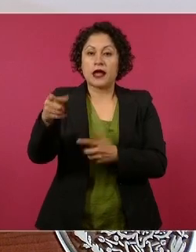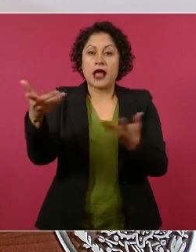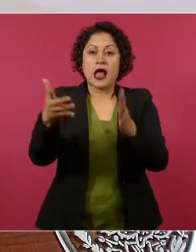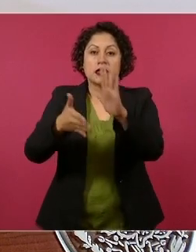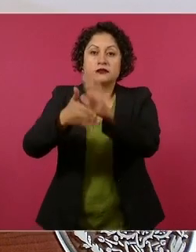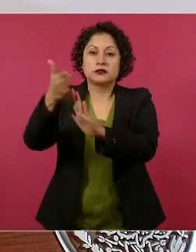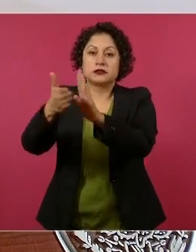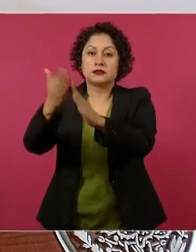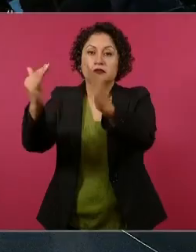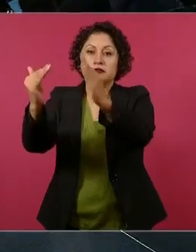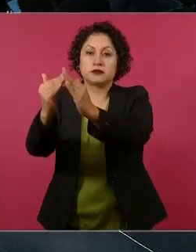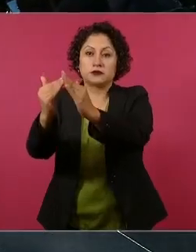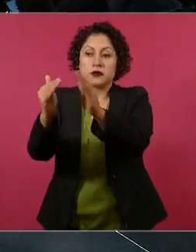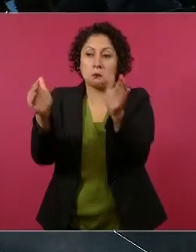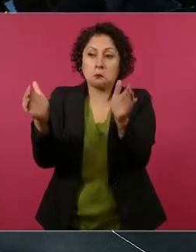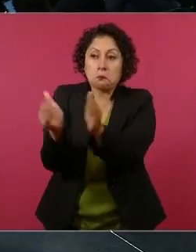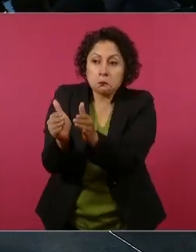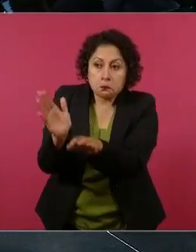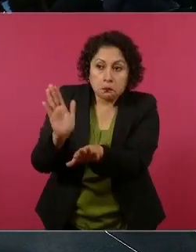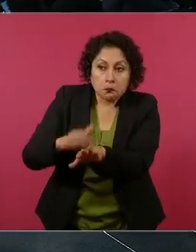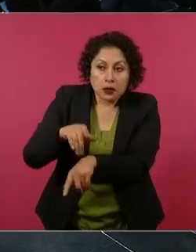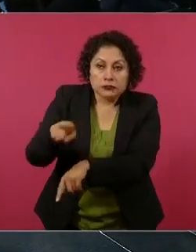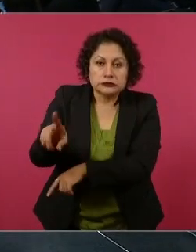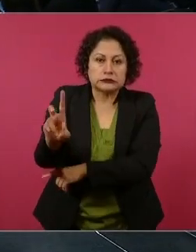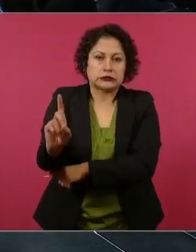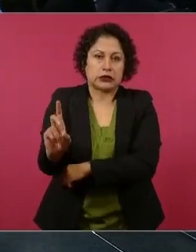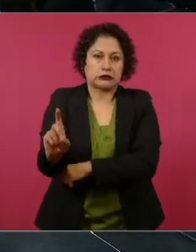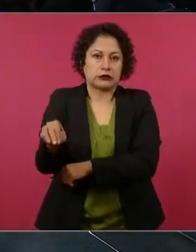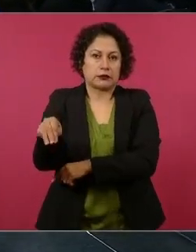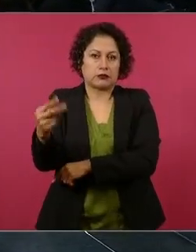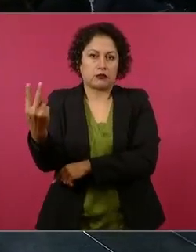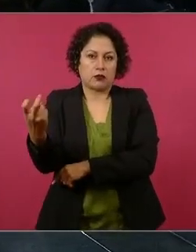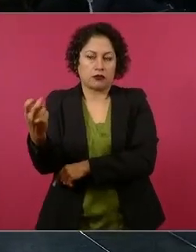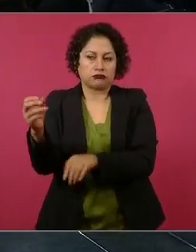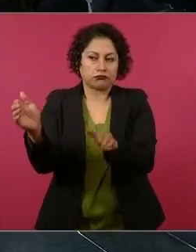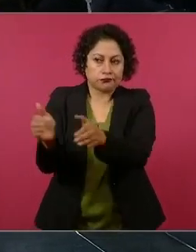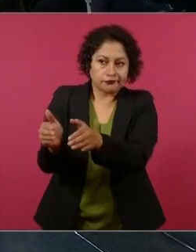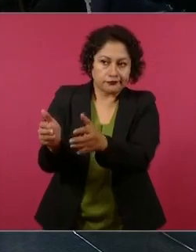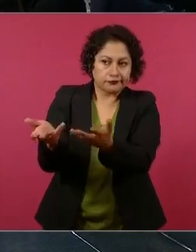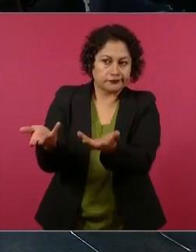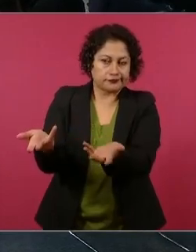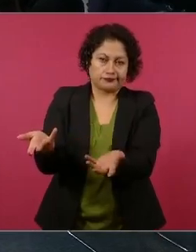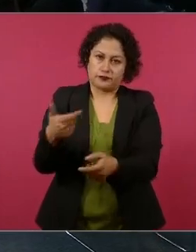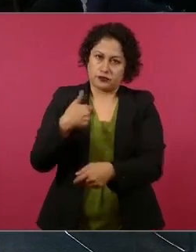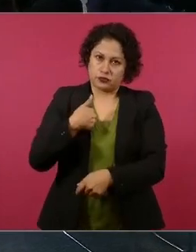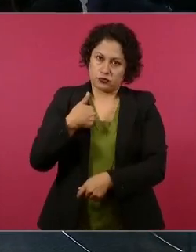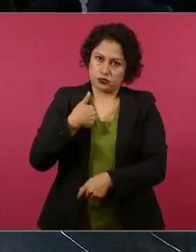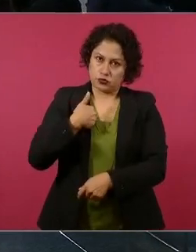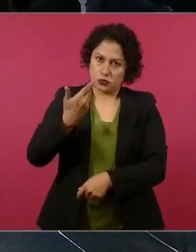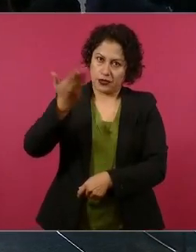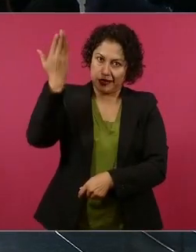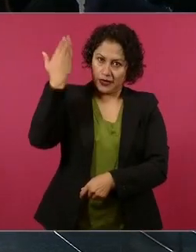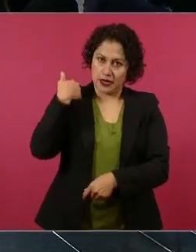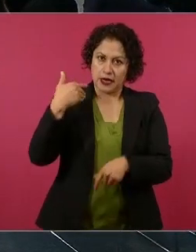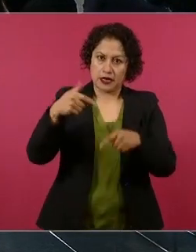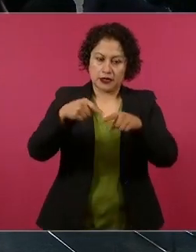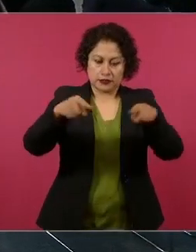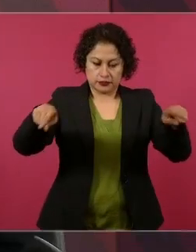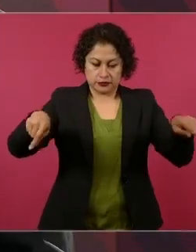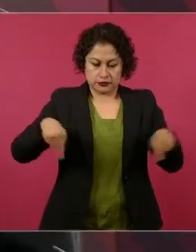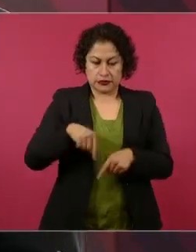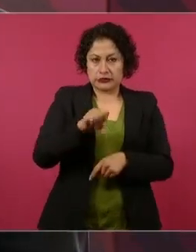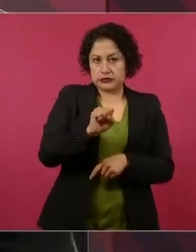huevitos. Pero estos de 60, 70 que hacíamos aquí en la ciudad, y eso